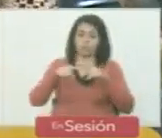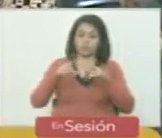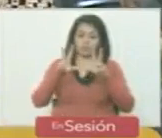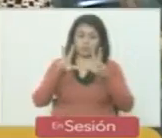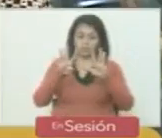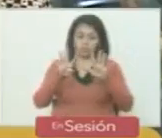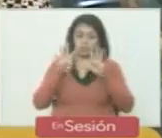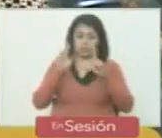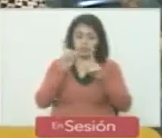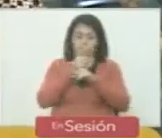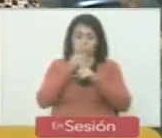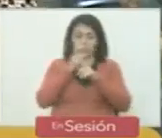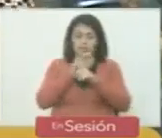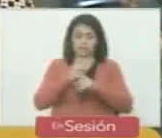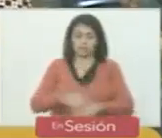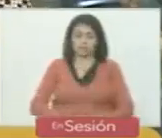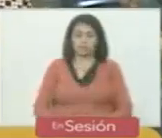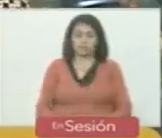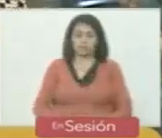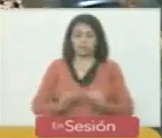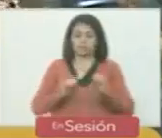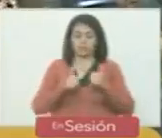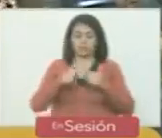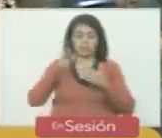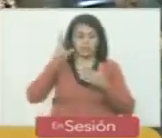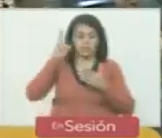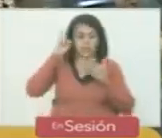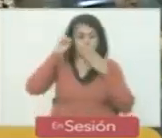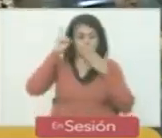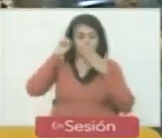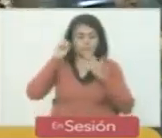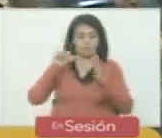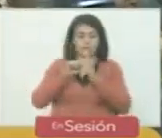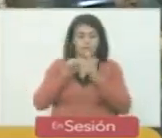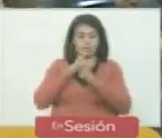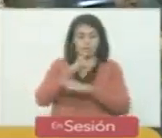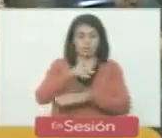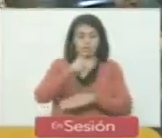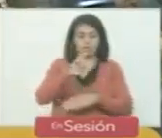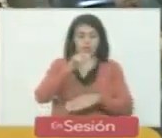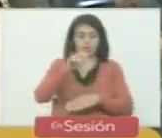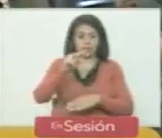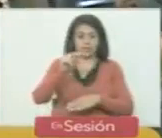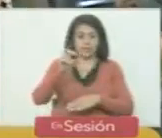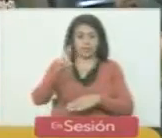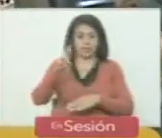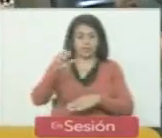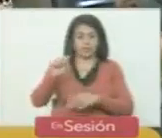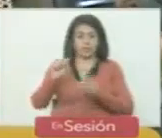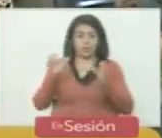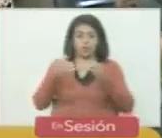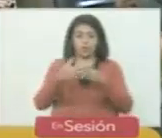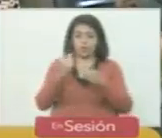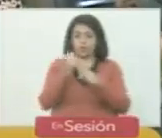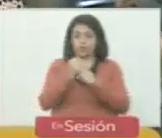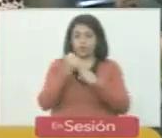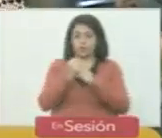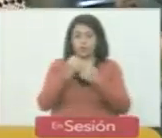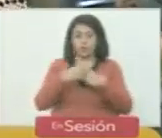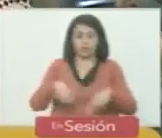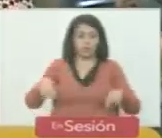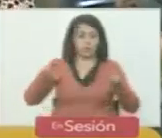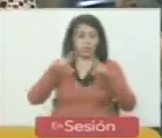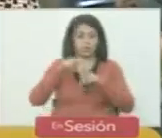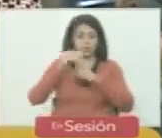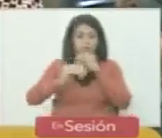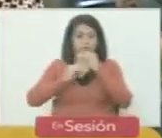9 de agosto entran los indígenas en Ginebra a Naciones Unidas, al grupo de trabajo